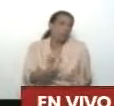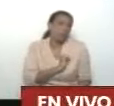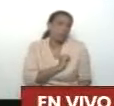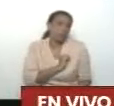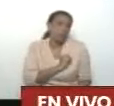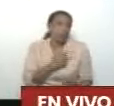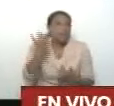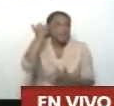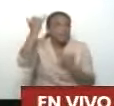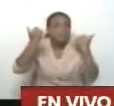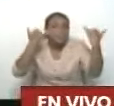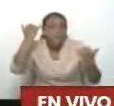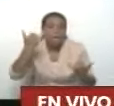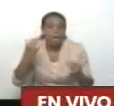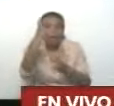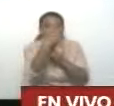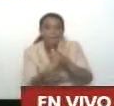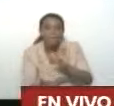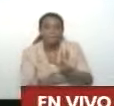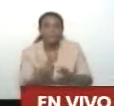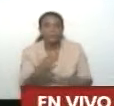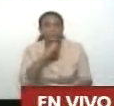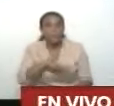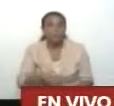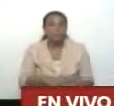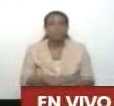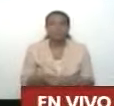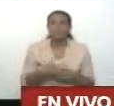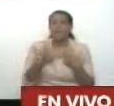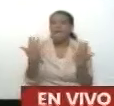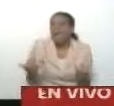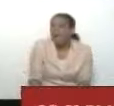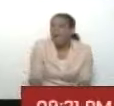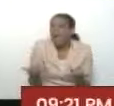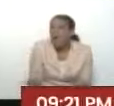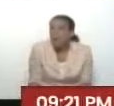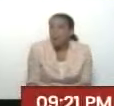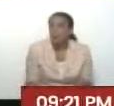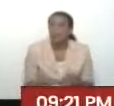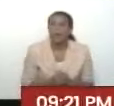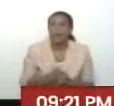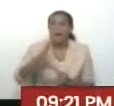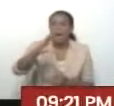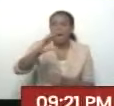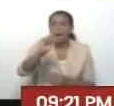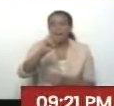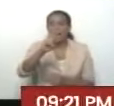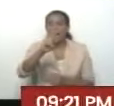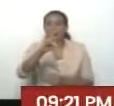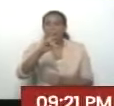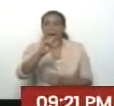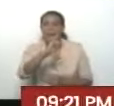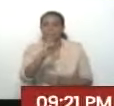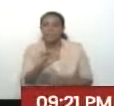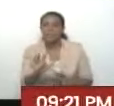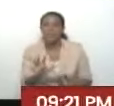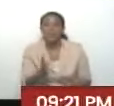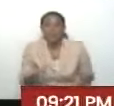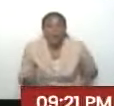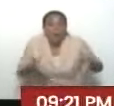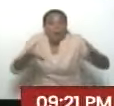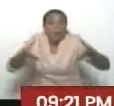temerán a sus ideas y a su ejemplo. Bueno, ¿cómo está Cádiz? ¿Qué me cuenta? Maravilloso. ¿Qué nos traes de por allá? Maravilloso. Le traigo un